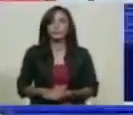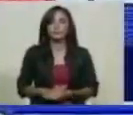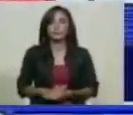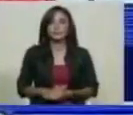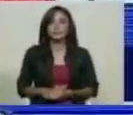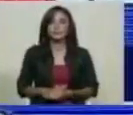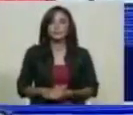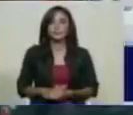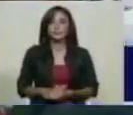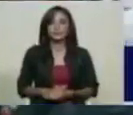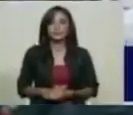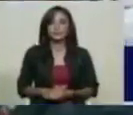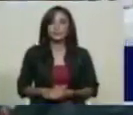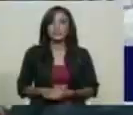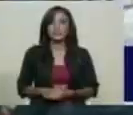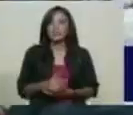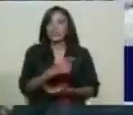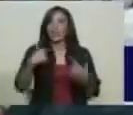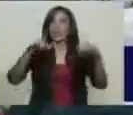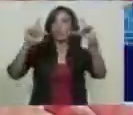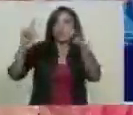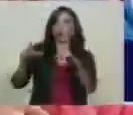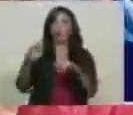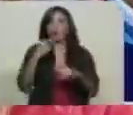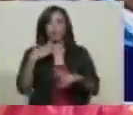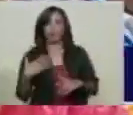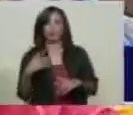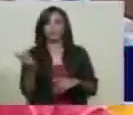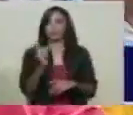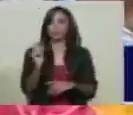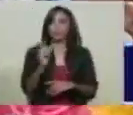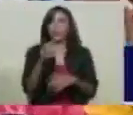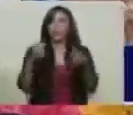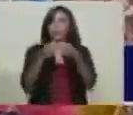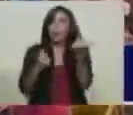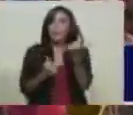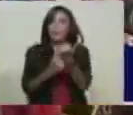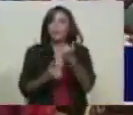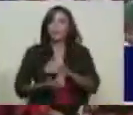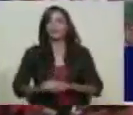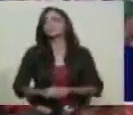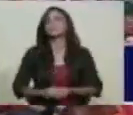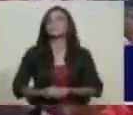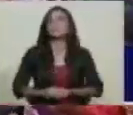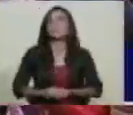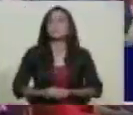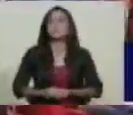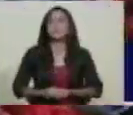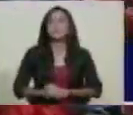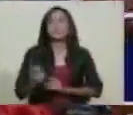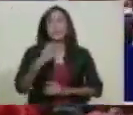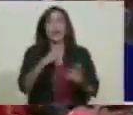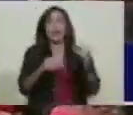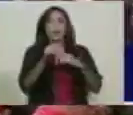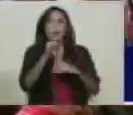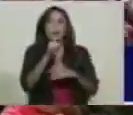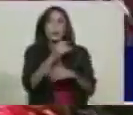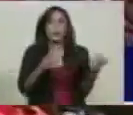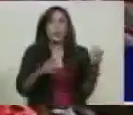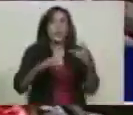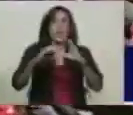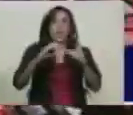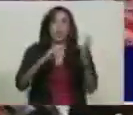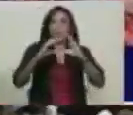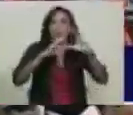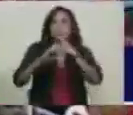partido de fotos, de fachadas, no es un partido de redes de comunicación,